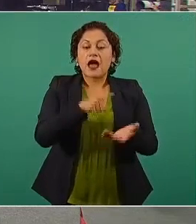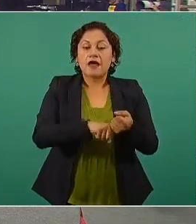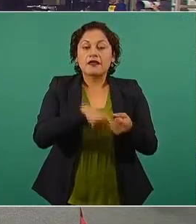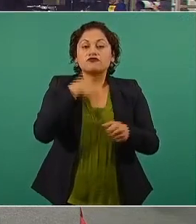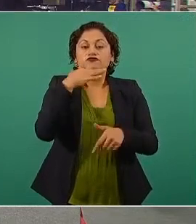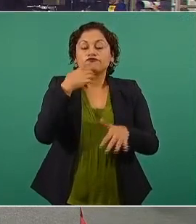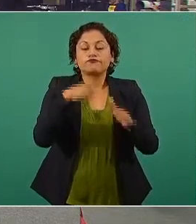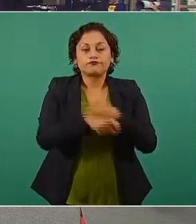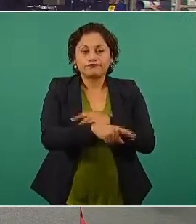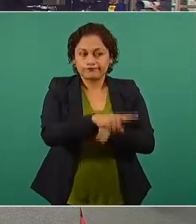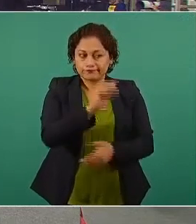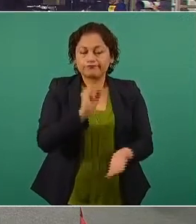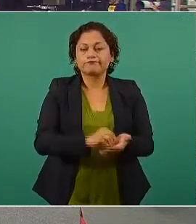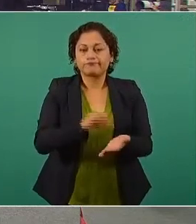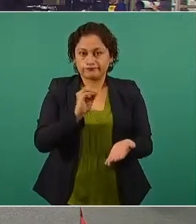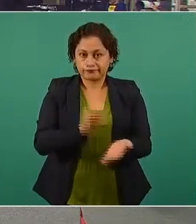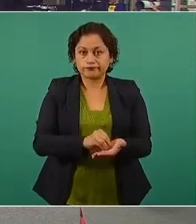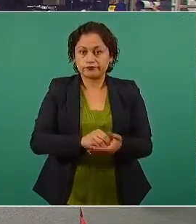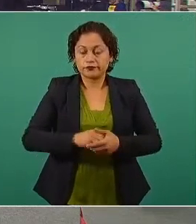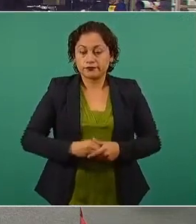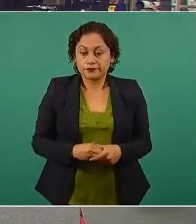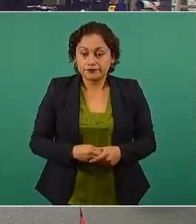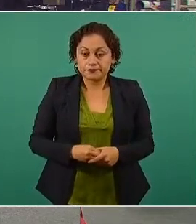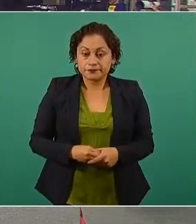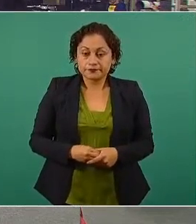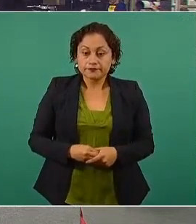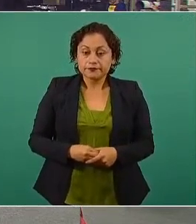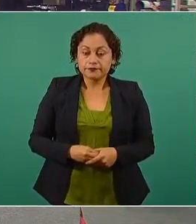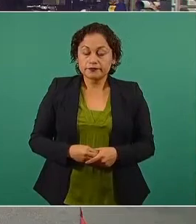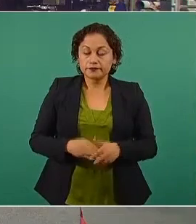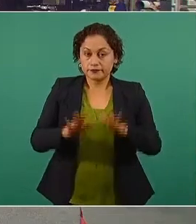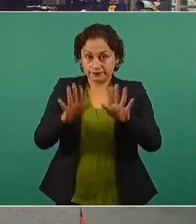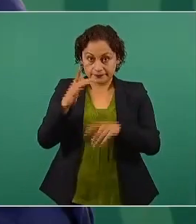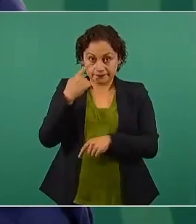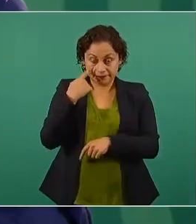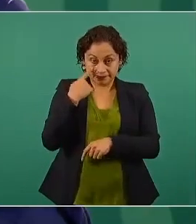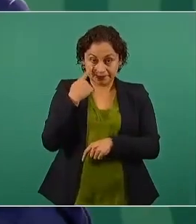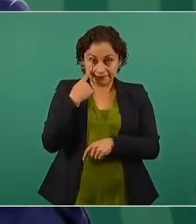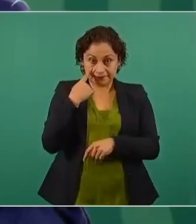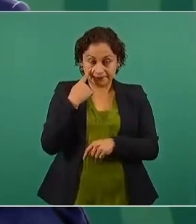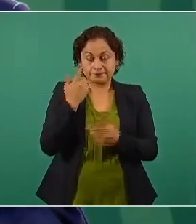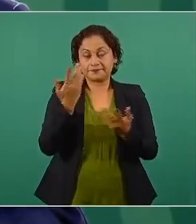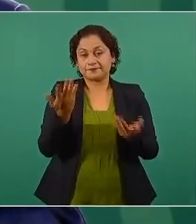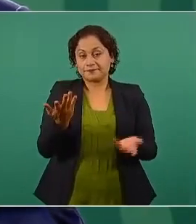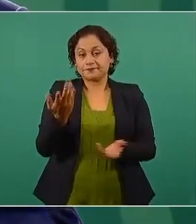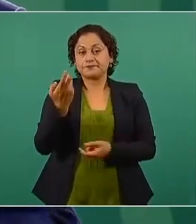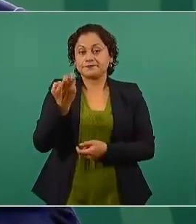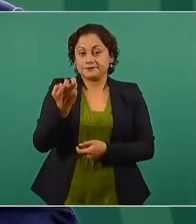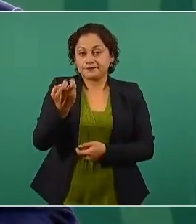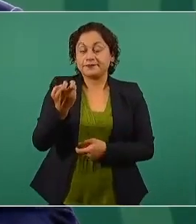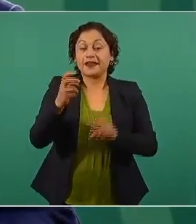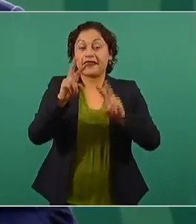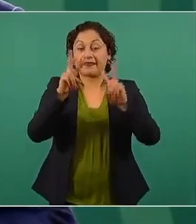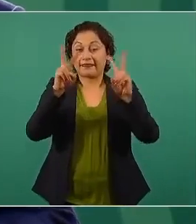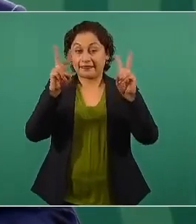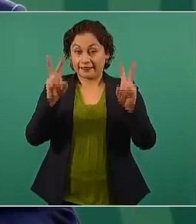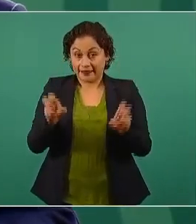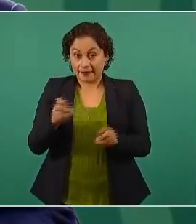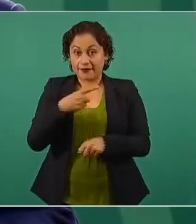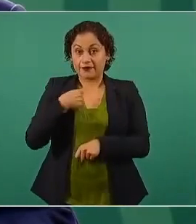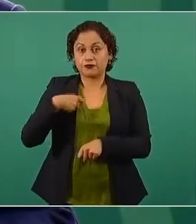actualmente, presidente. Bueno, pues ya quedamos de que no vamos a profundizar en estos casos.